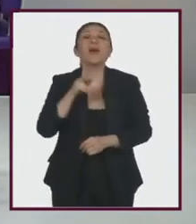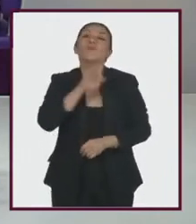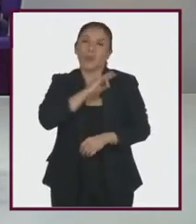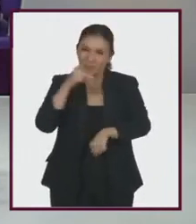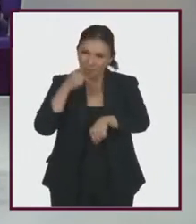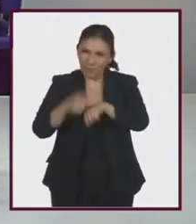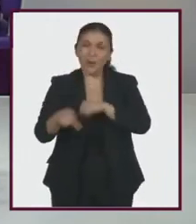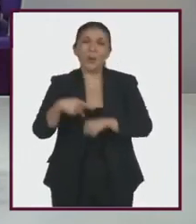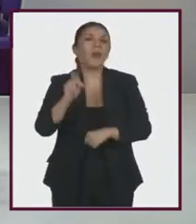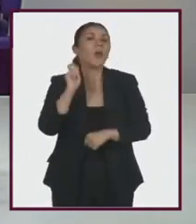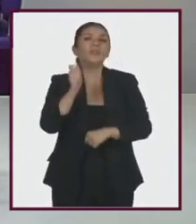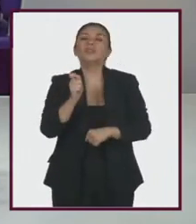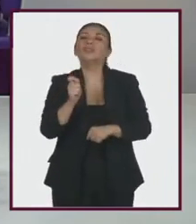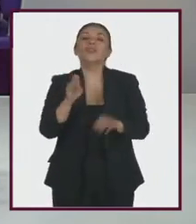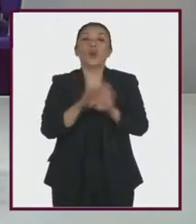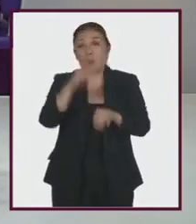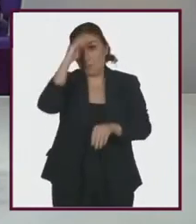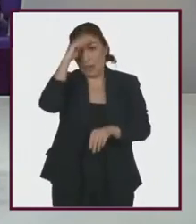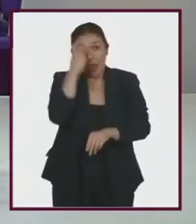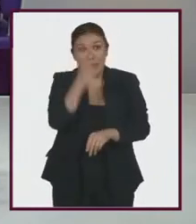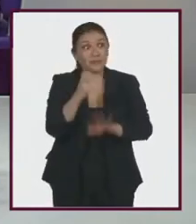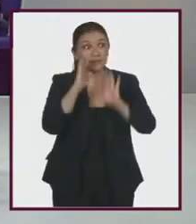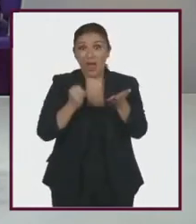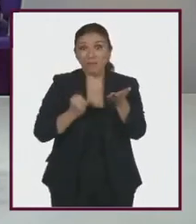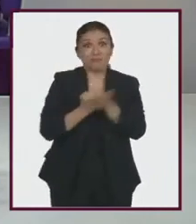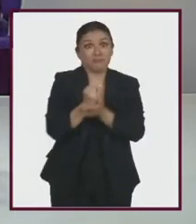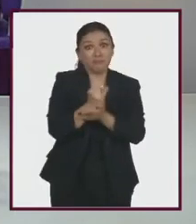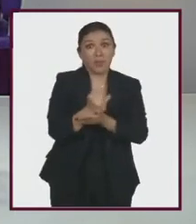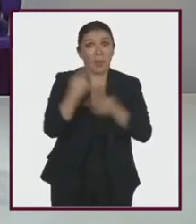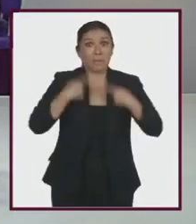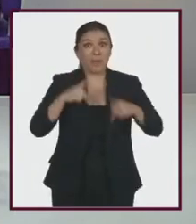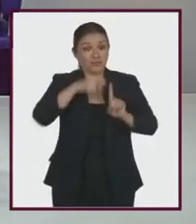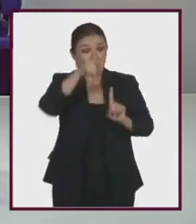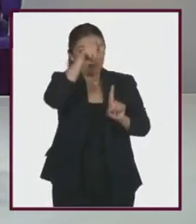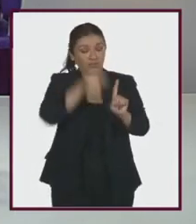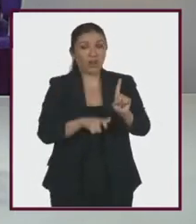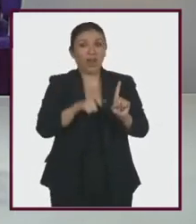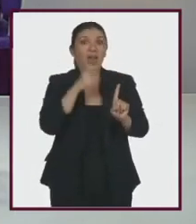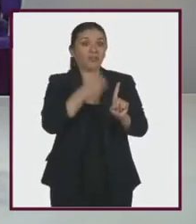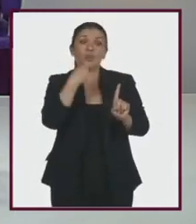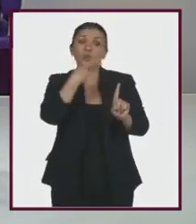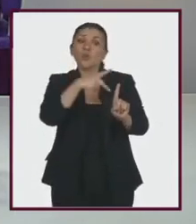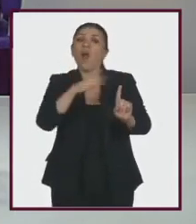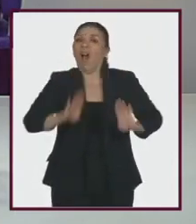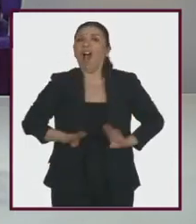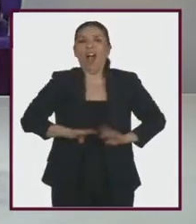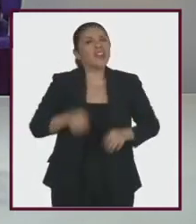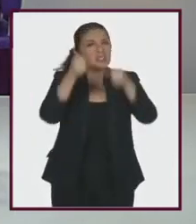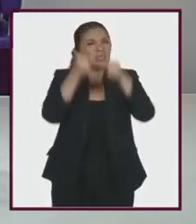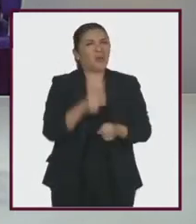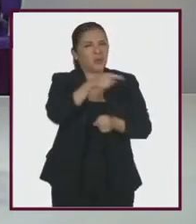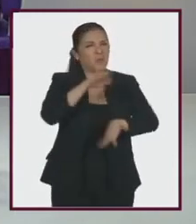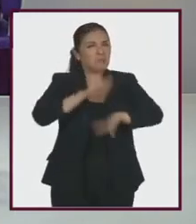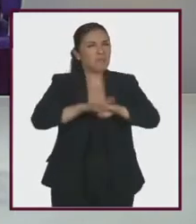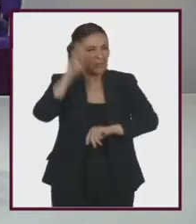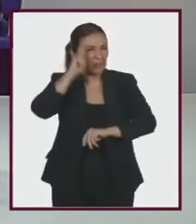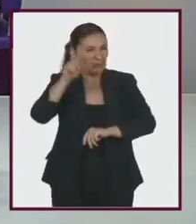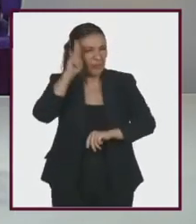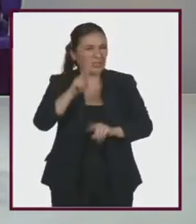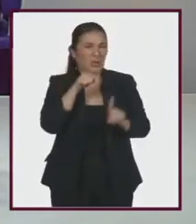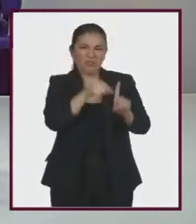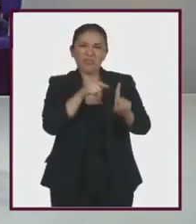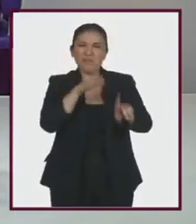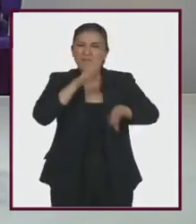que influye. No quiere decir que porque yo tenga una personalidad específica voy a terminar teniendo un consumo de sustancias o